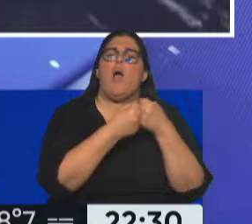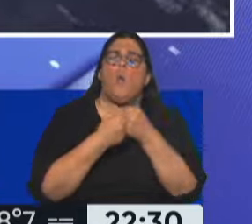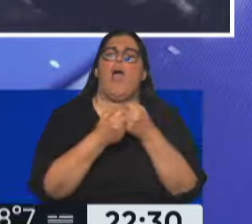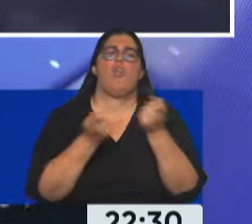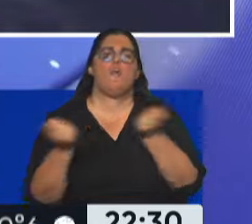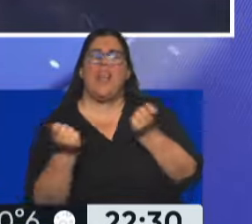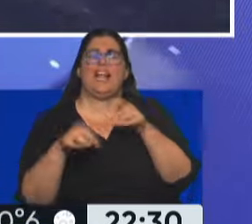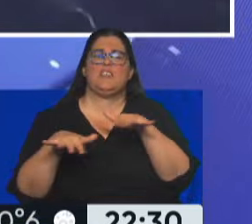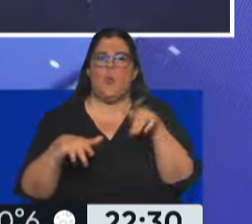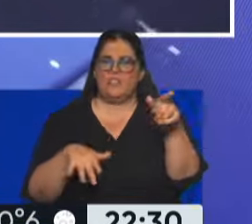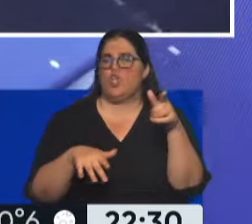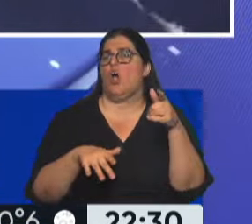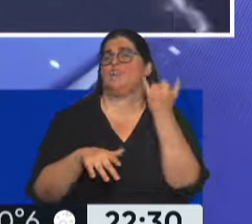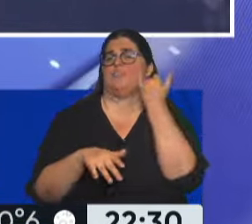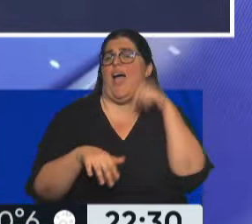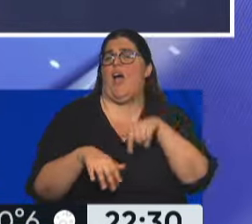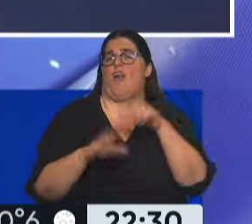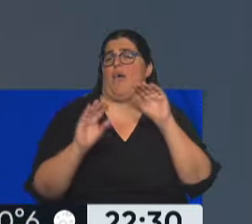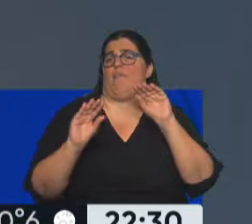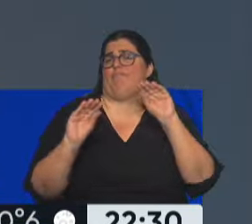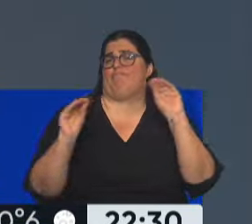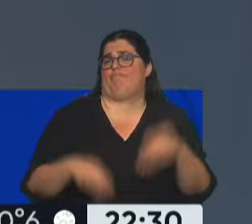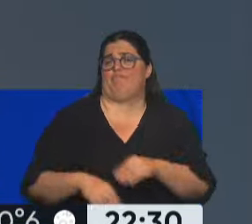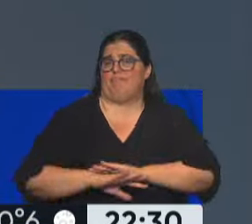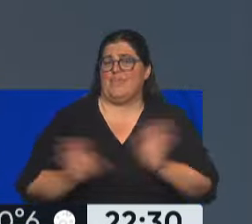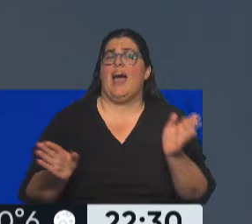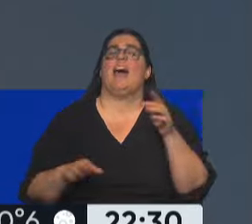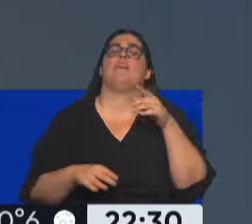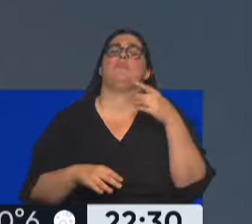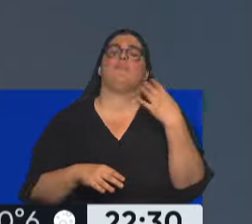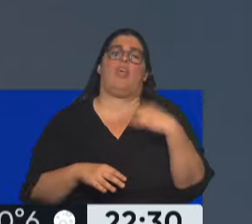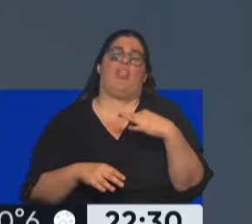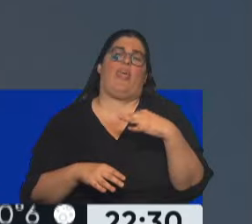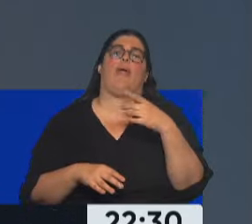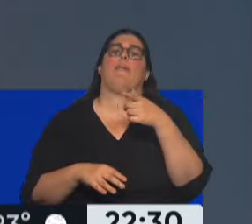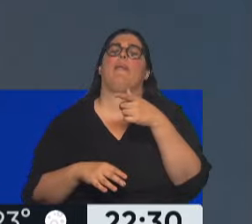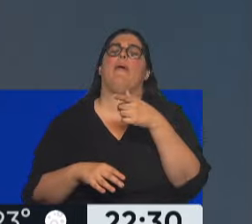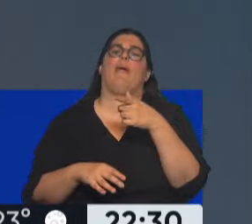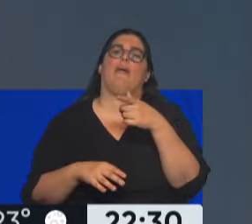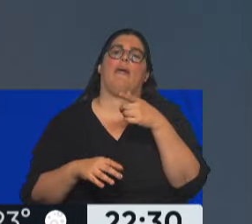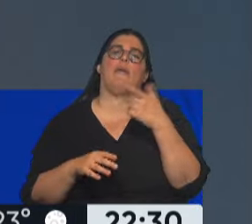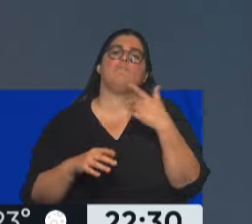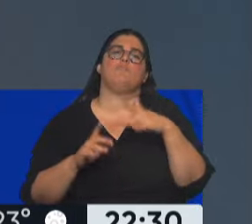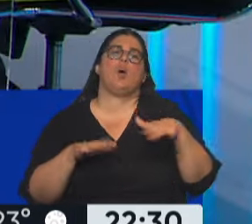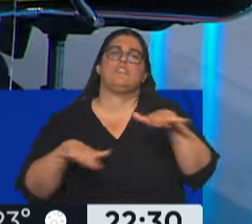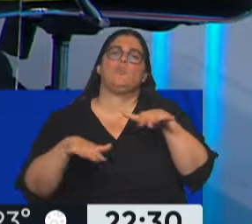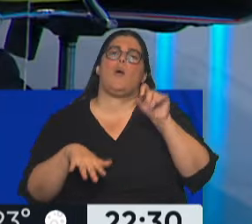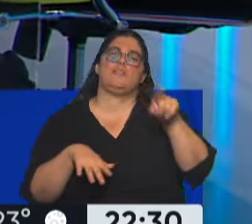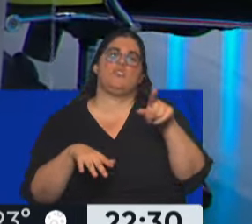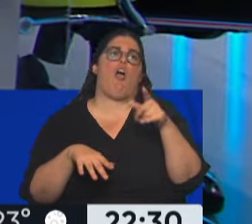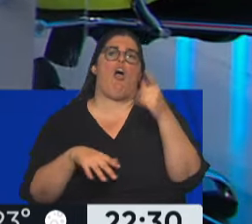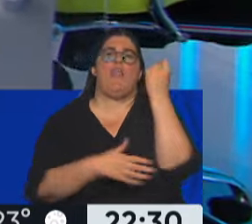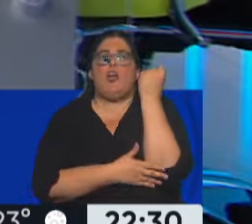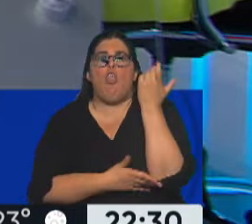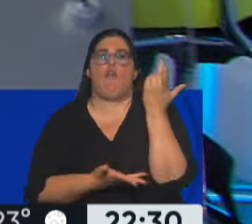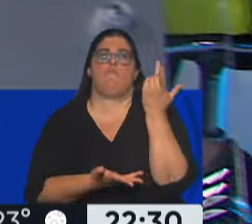cayó, es mucho más gravosa la situación que tiene que afrontar ahora el Reino Unido, en un contexto además de retracción económica